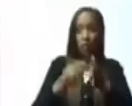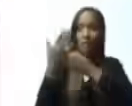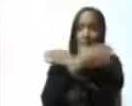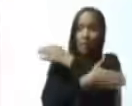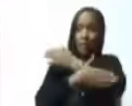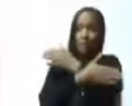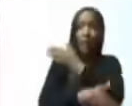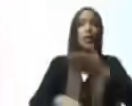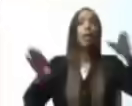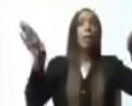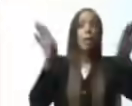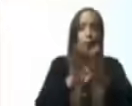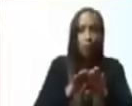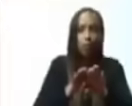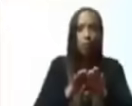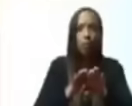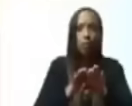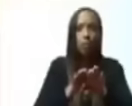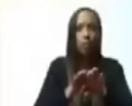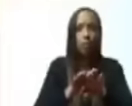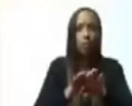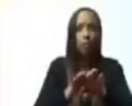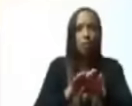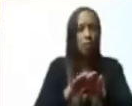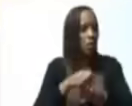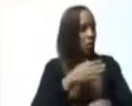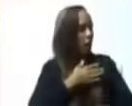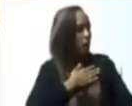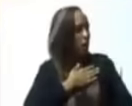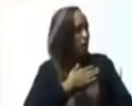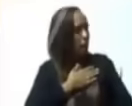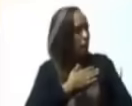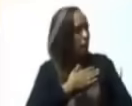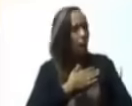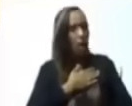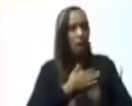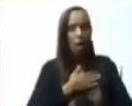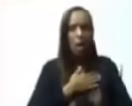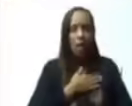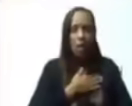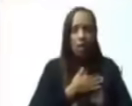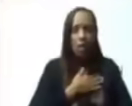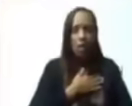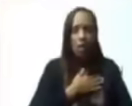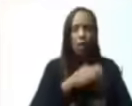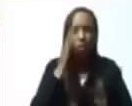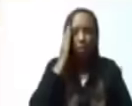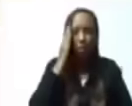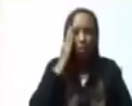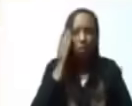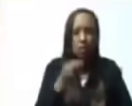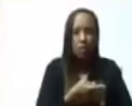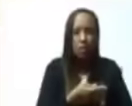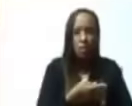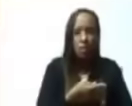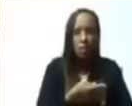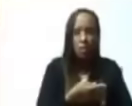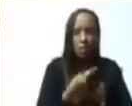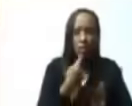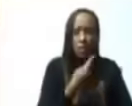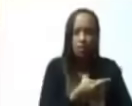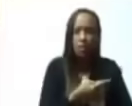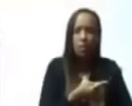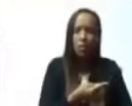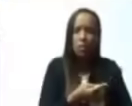ya llamando el ub para que nos lleve a las puertas del fondo monetario inter Por eso yo reitero